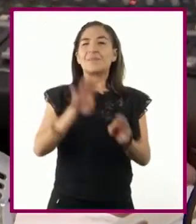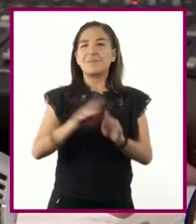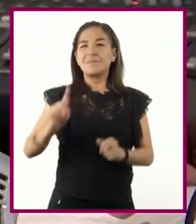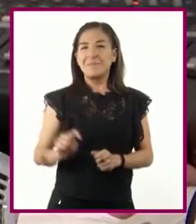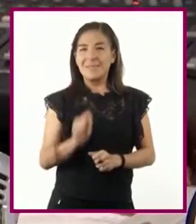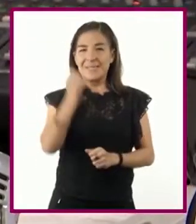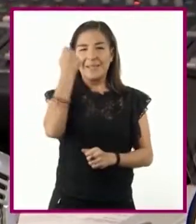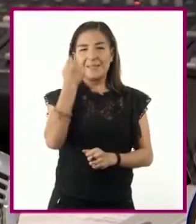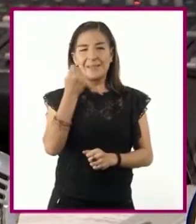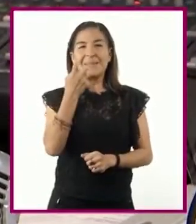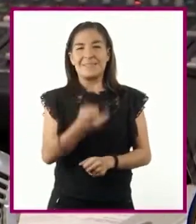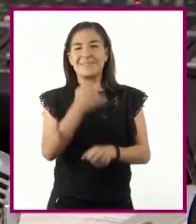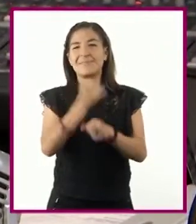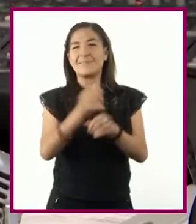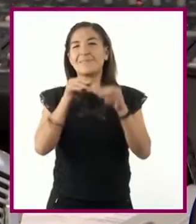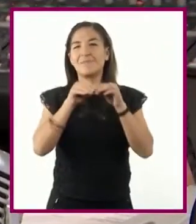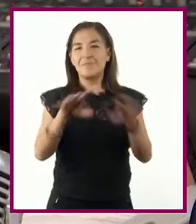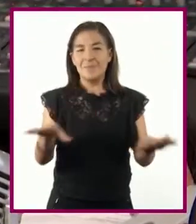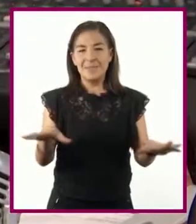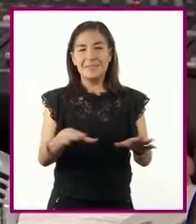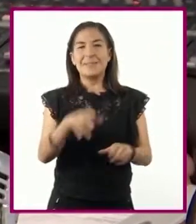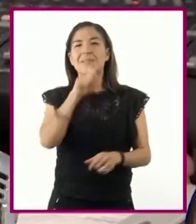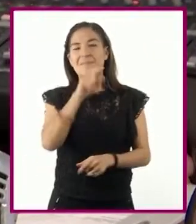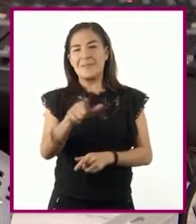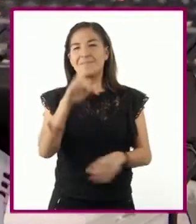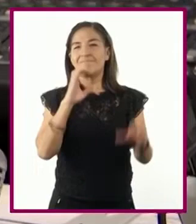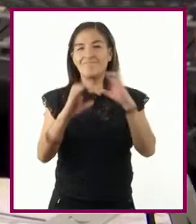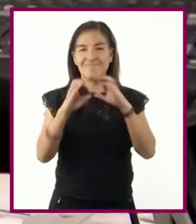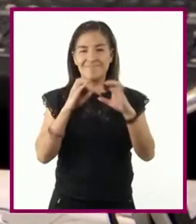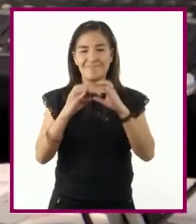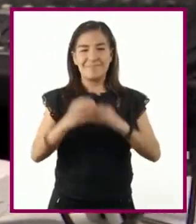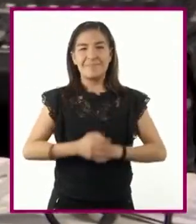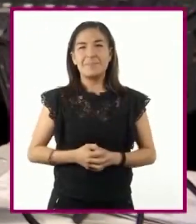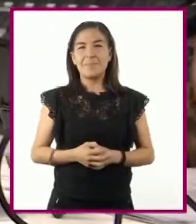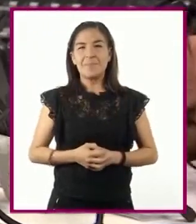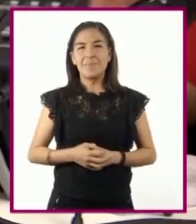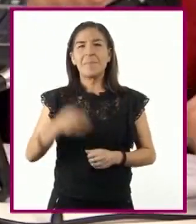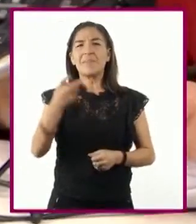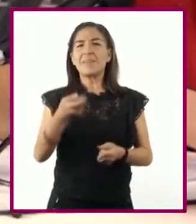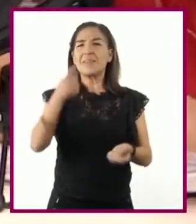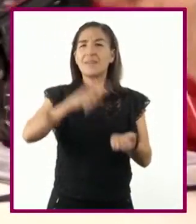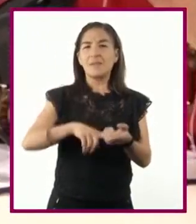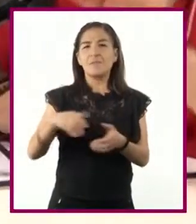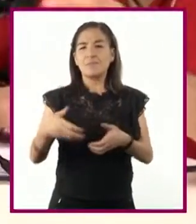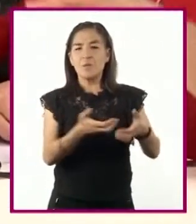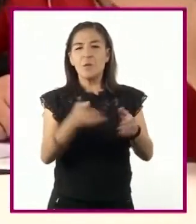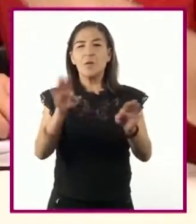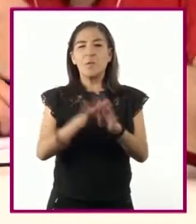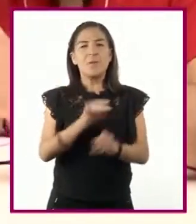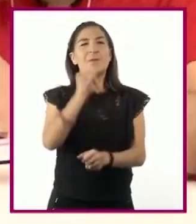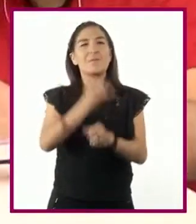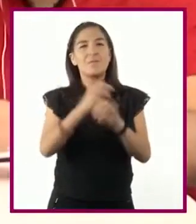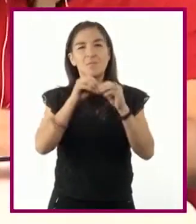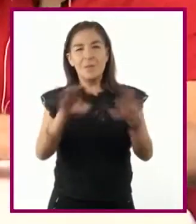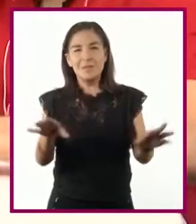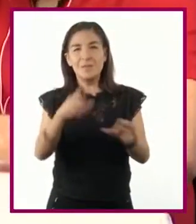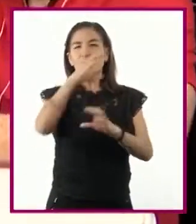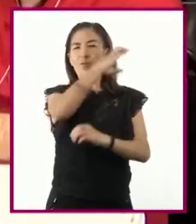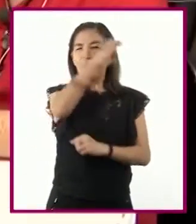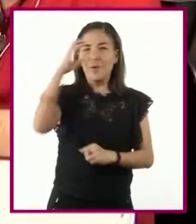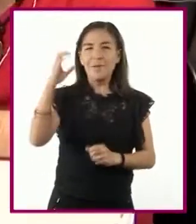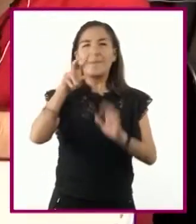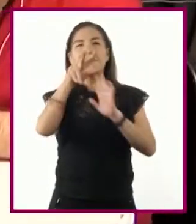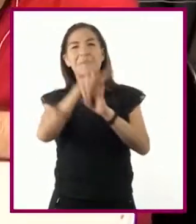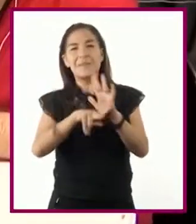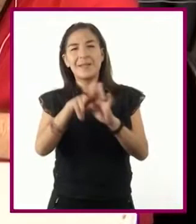tecnologías, de la información y la comunicación. Esos caminos están llenos de datos, fotografías,